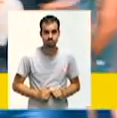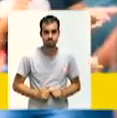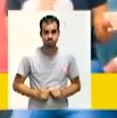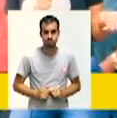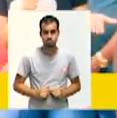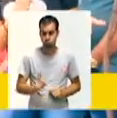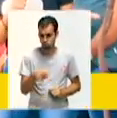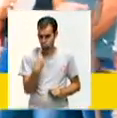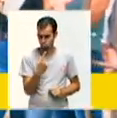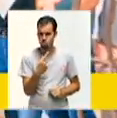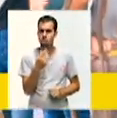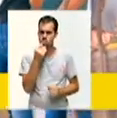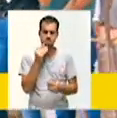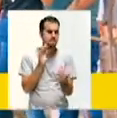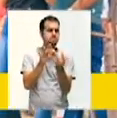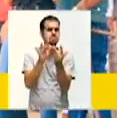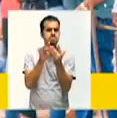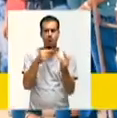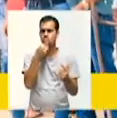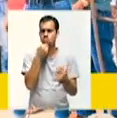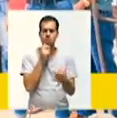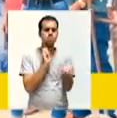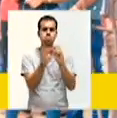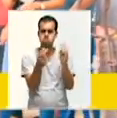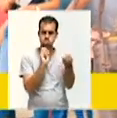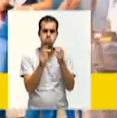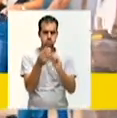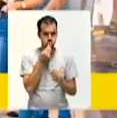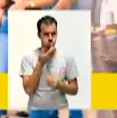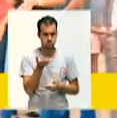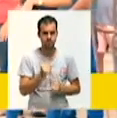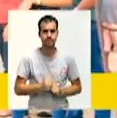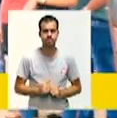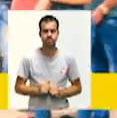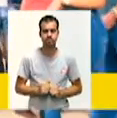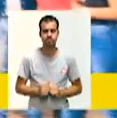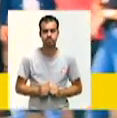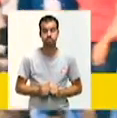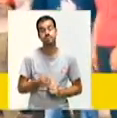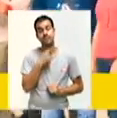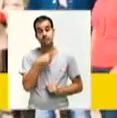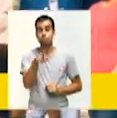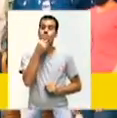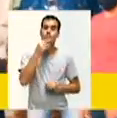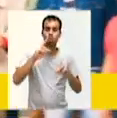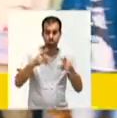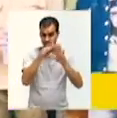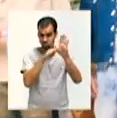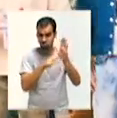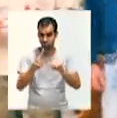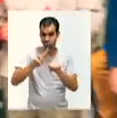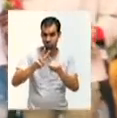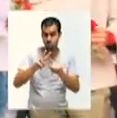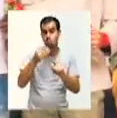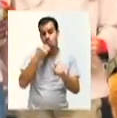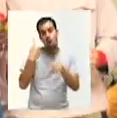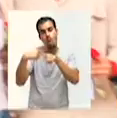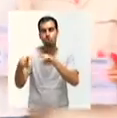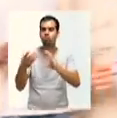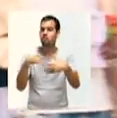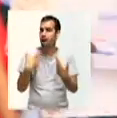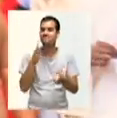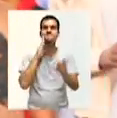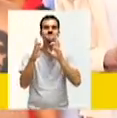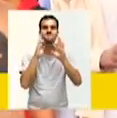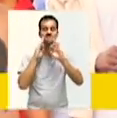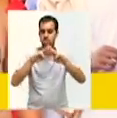www.picta.cu. Nuestro canal Jóvenes por la Vida estará esperando por ti, no te lo pierdas. Si quieres volver a ver alguno de nuestros programas, tienes además otra opción, puedes